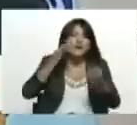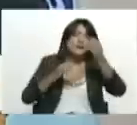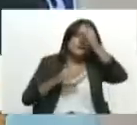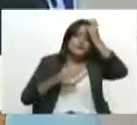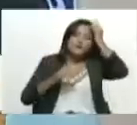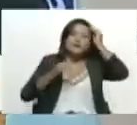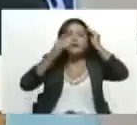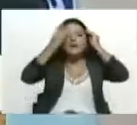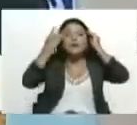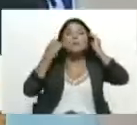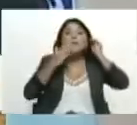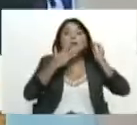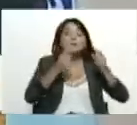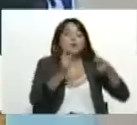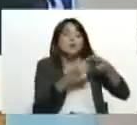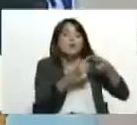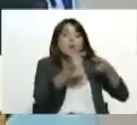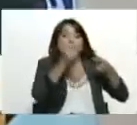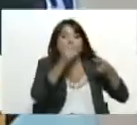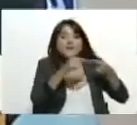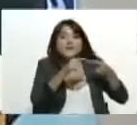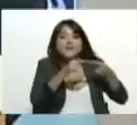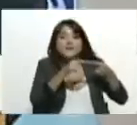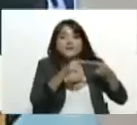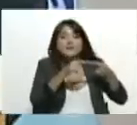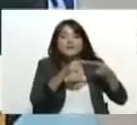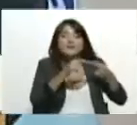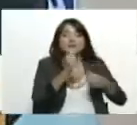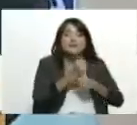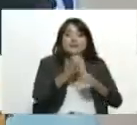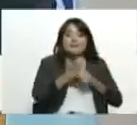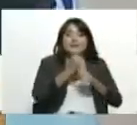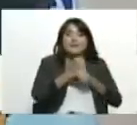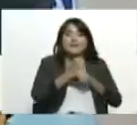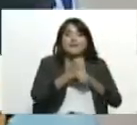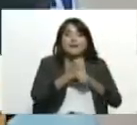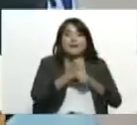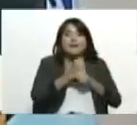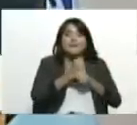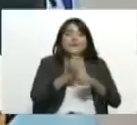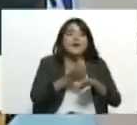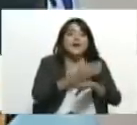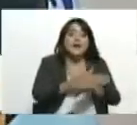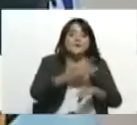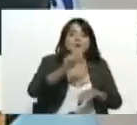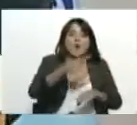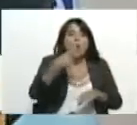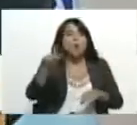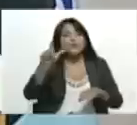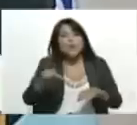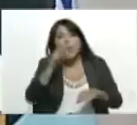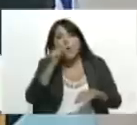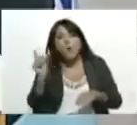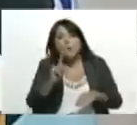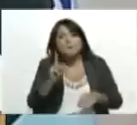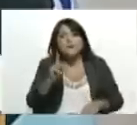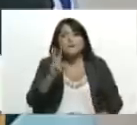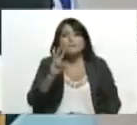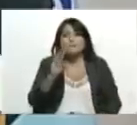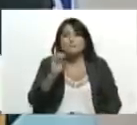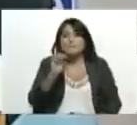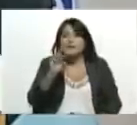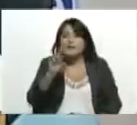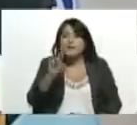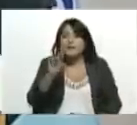de Hugo cabezas con la gestión de Pedro Maldonado estamos en esa fase de investigación previa